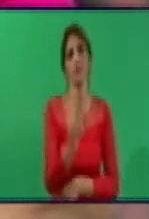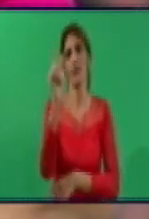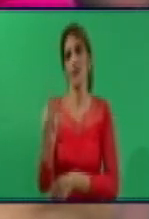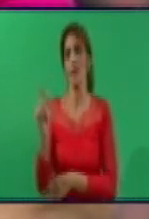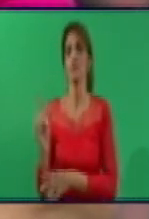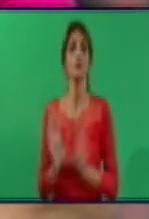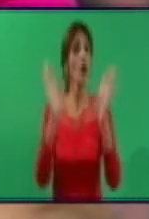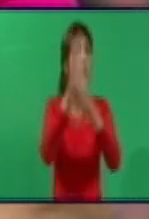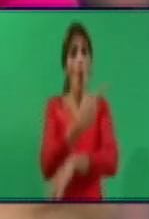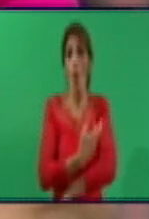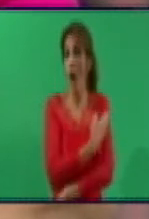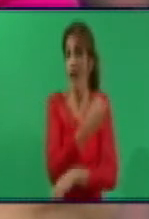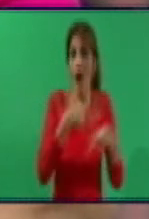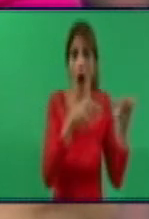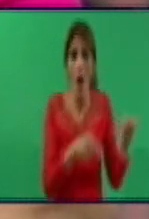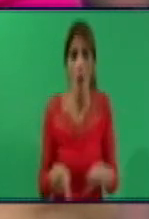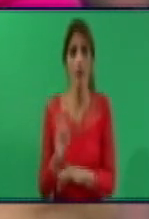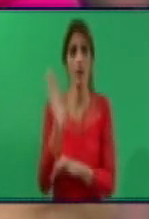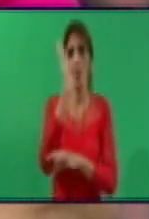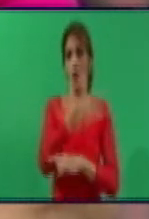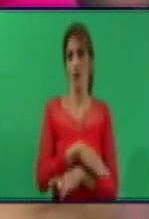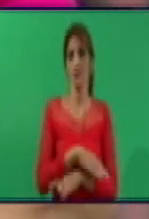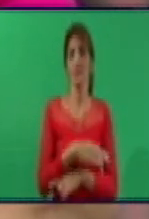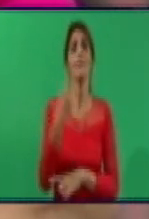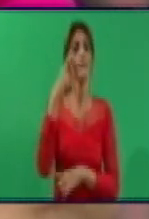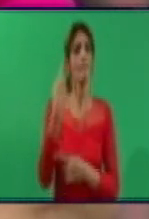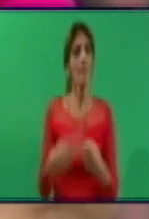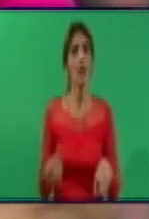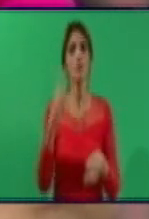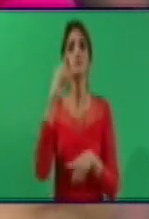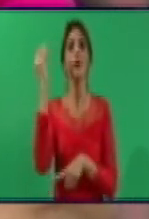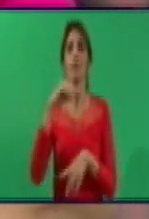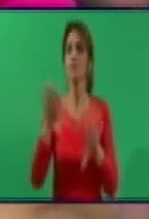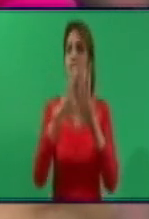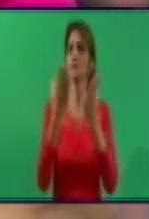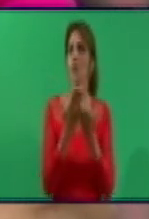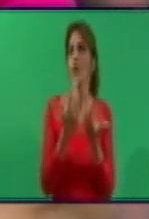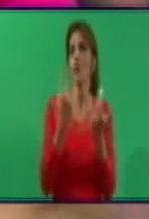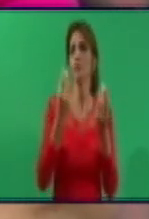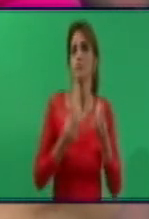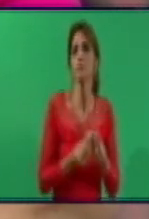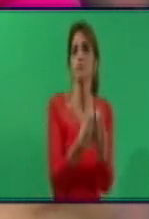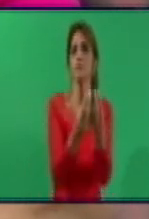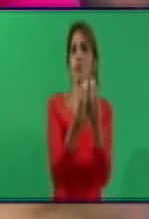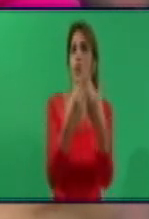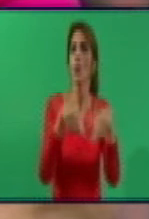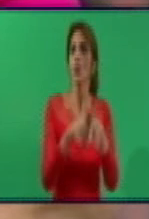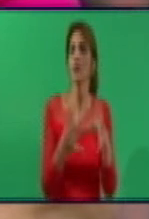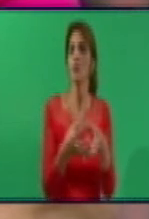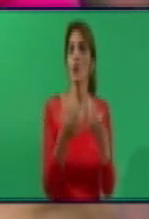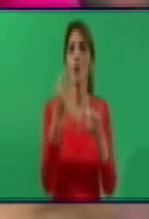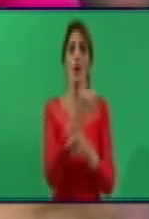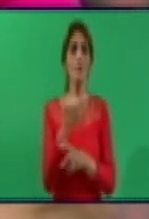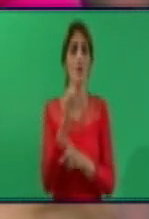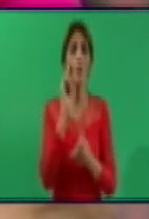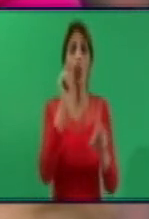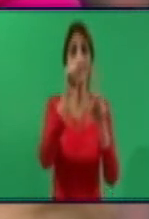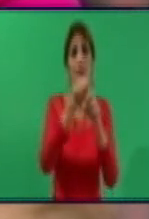otra por el momento. Y sabemos que si todos nos unimos con este mismo objetivo, con el fin de